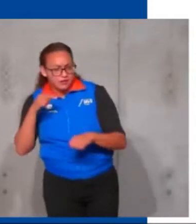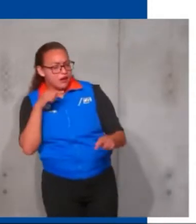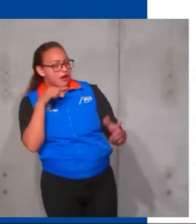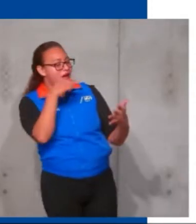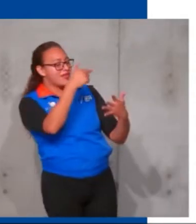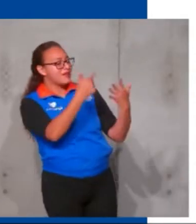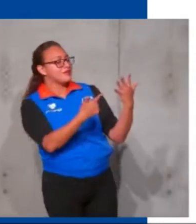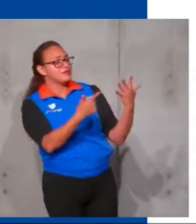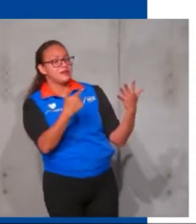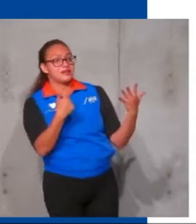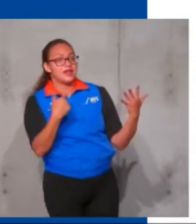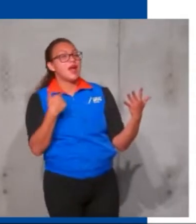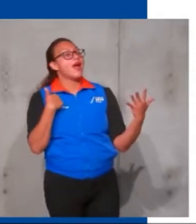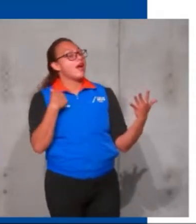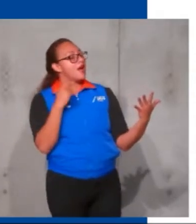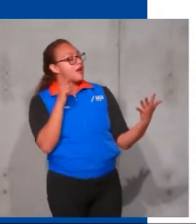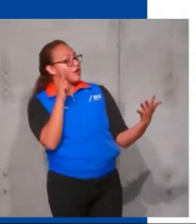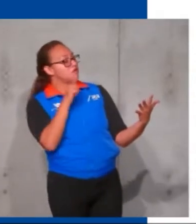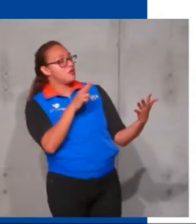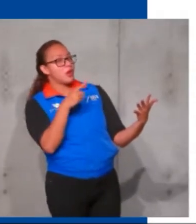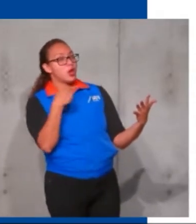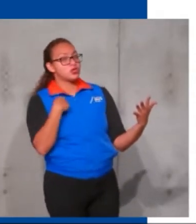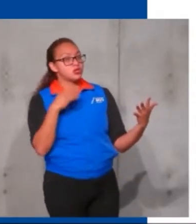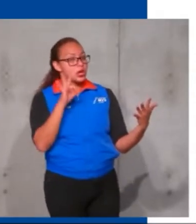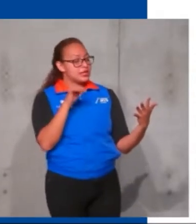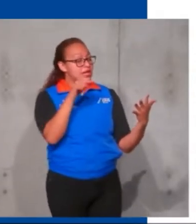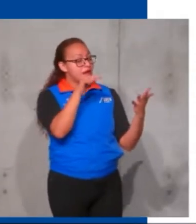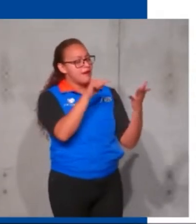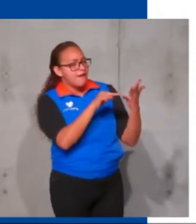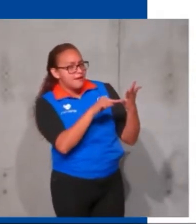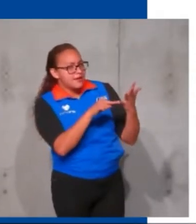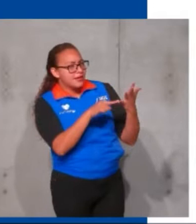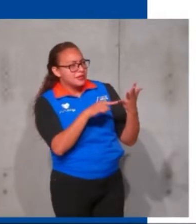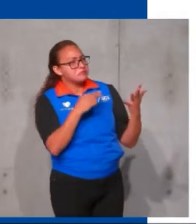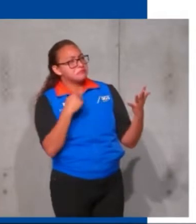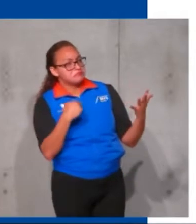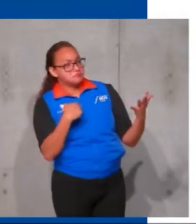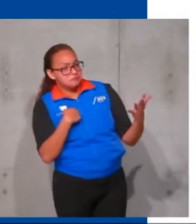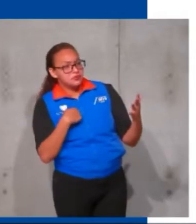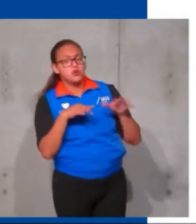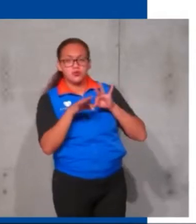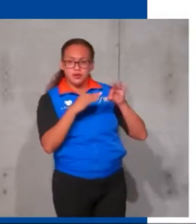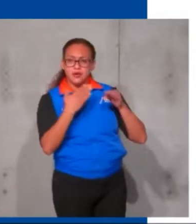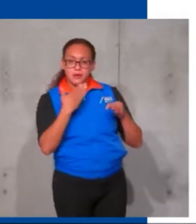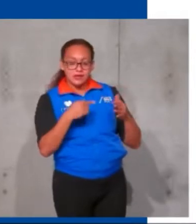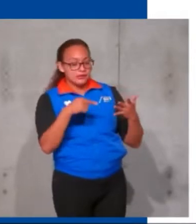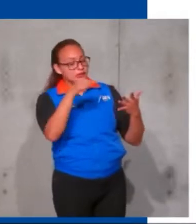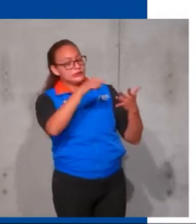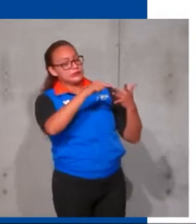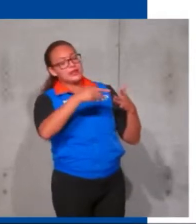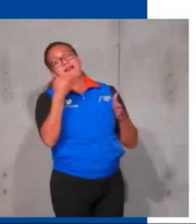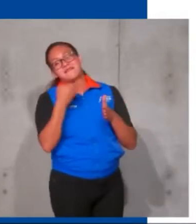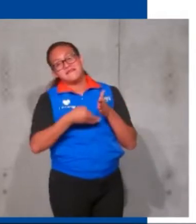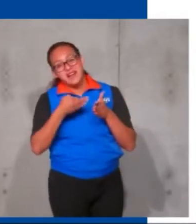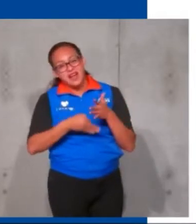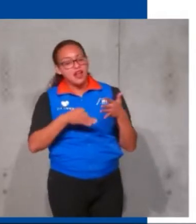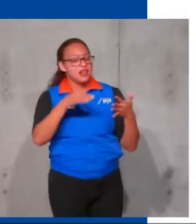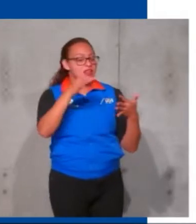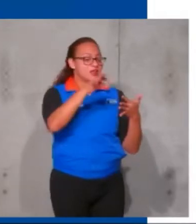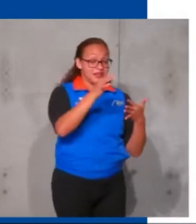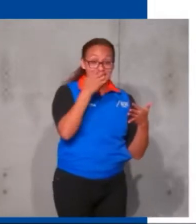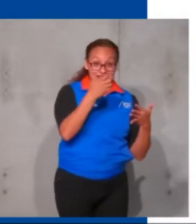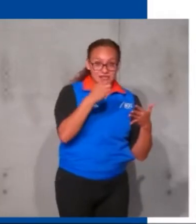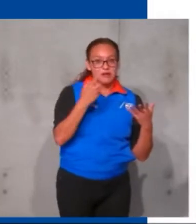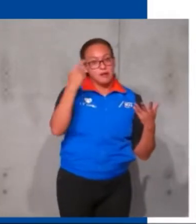temas en los cuales realmente tenemos un impacto negativo o positivo. Y voy a ponerles